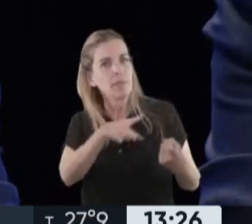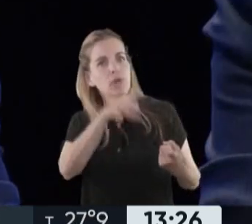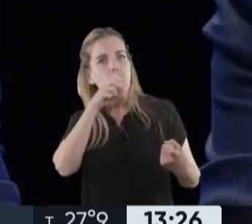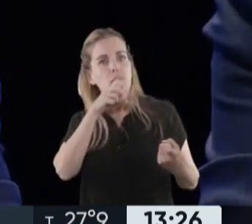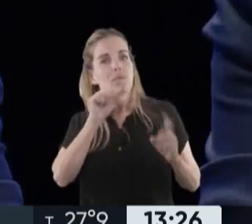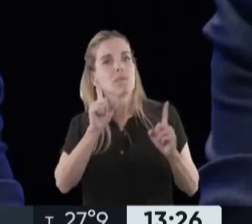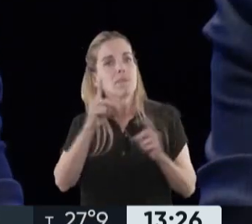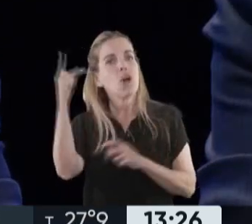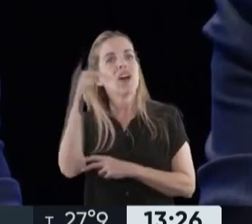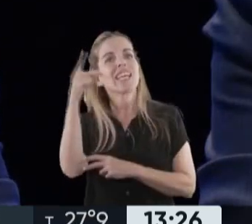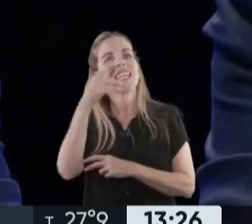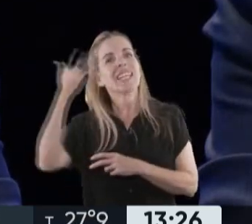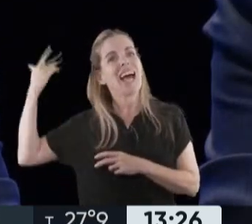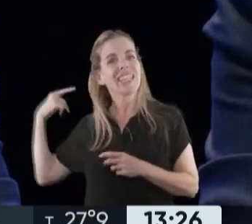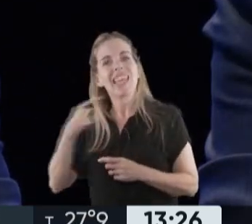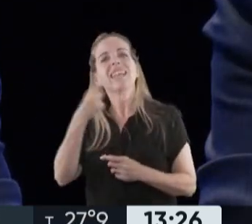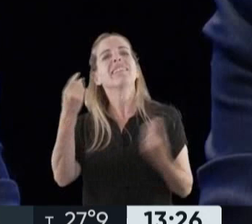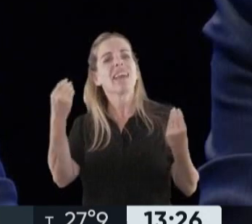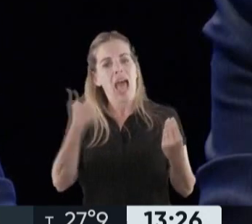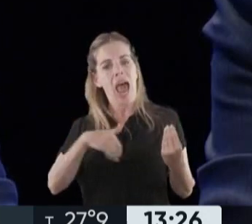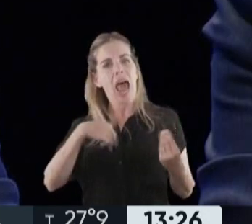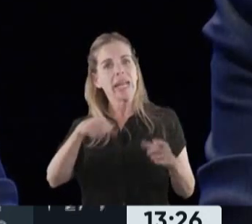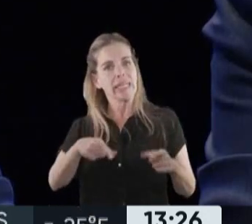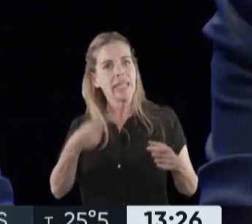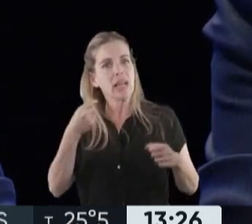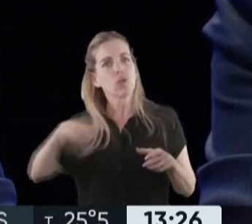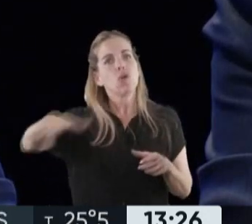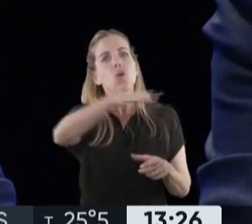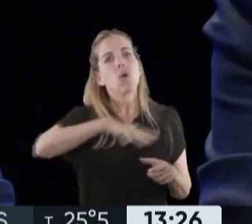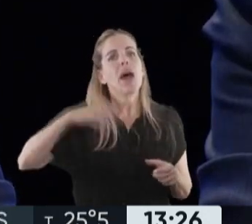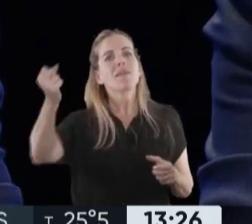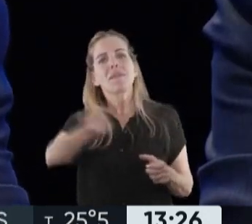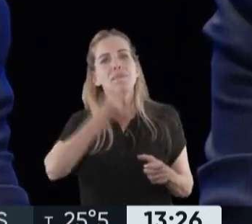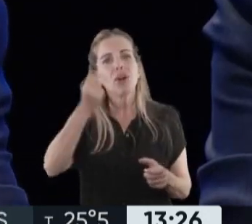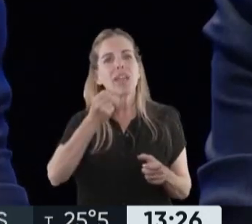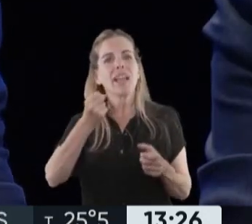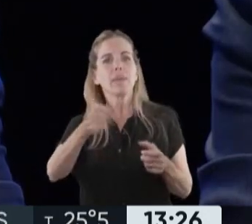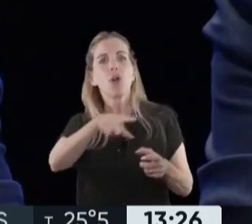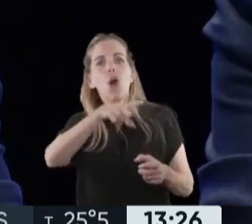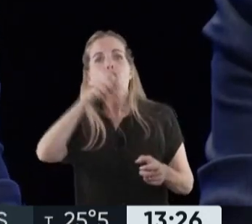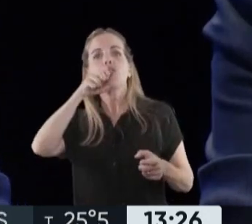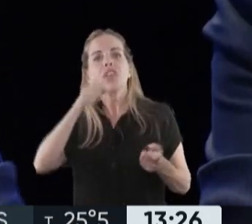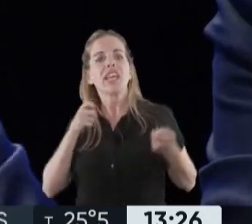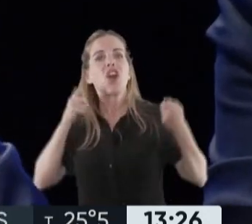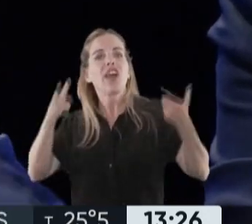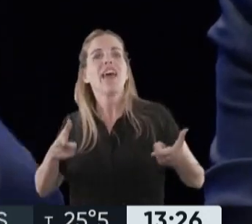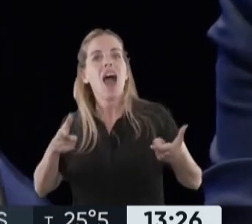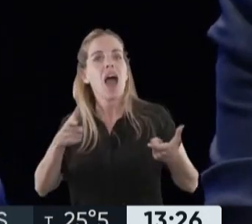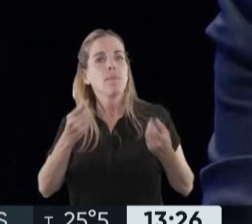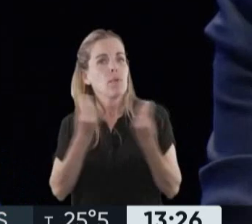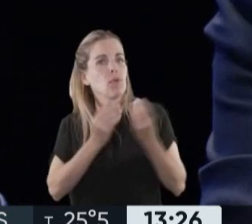Néstor decía, Argentina es acreedor ambiental, y tiene razón, porque es mucho más el oxígeno que brinda que